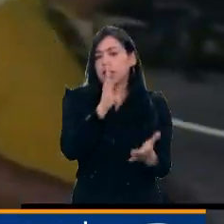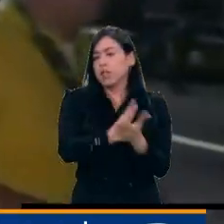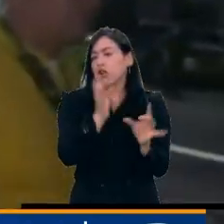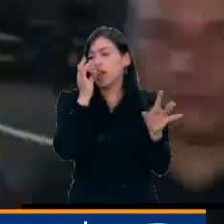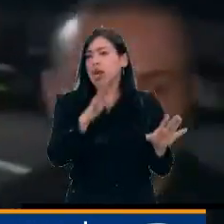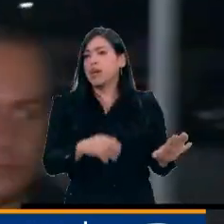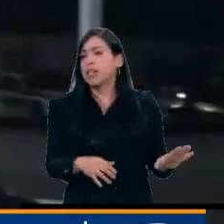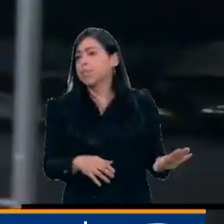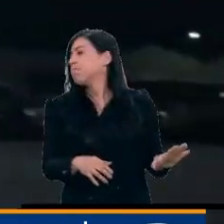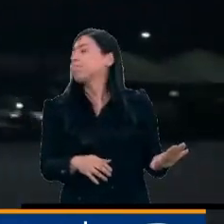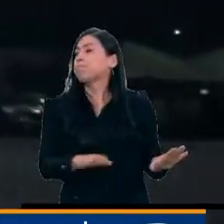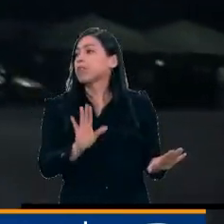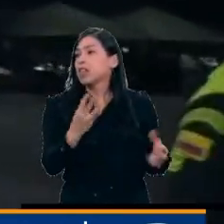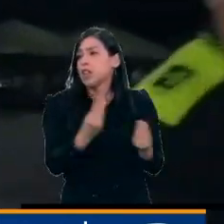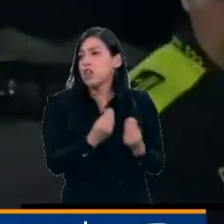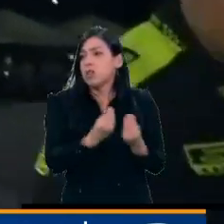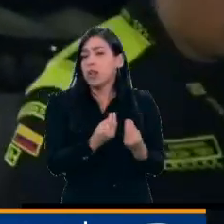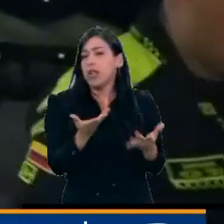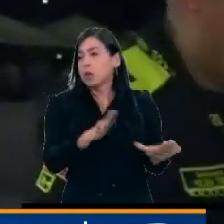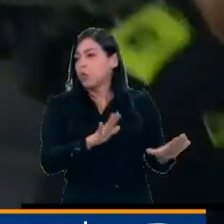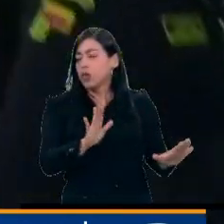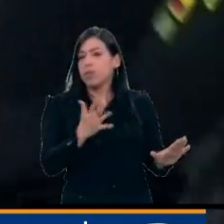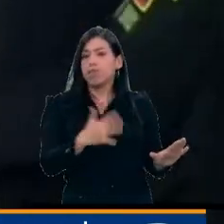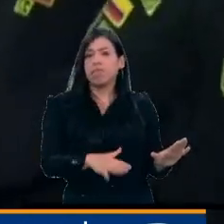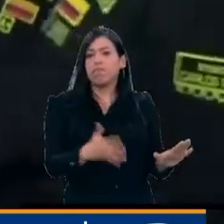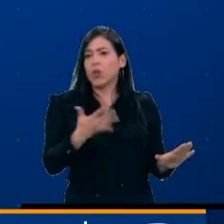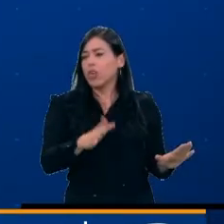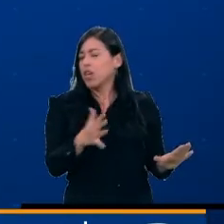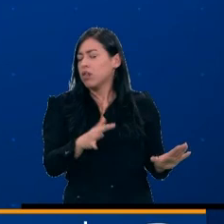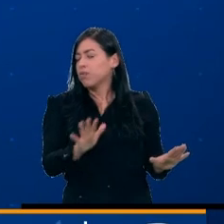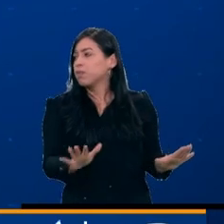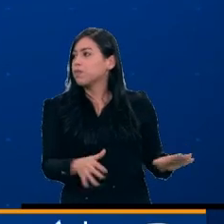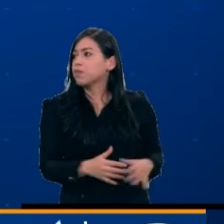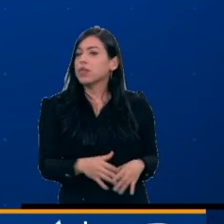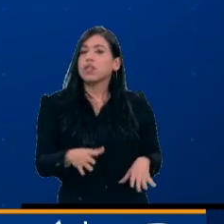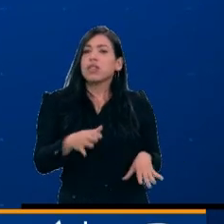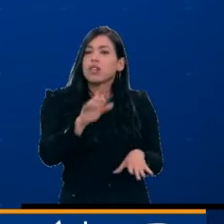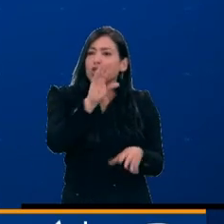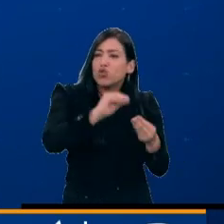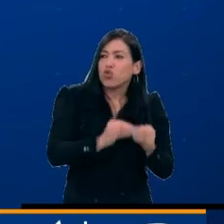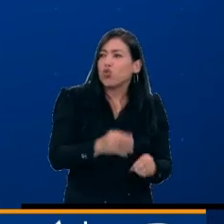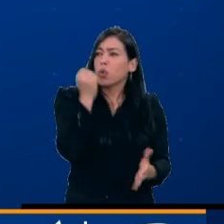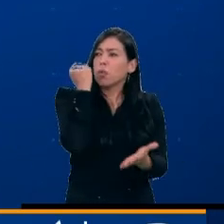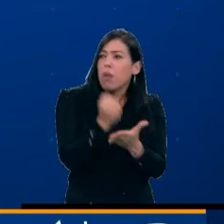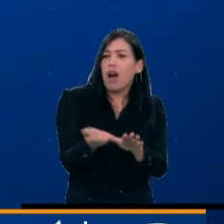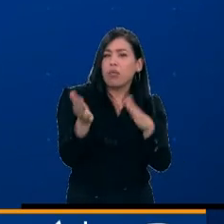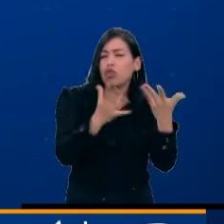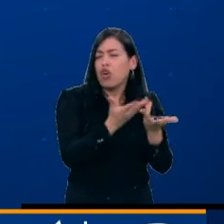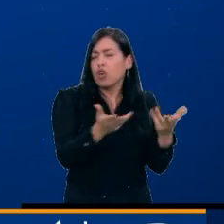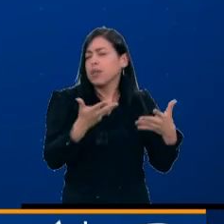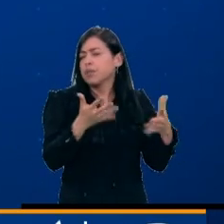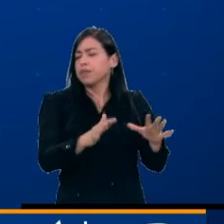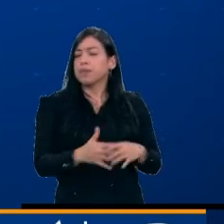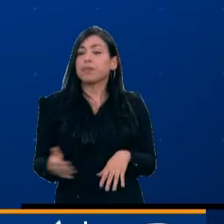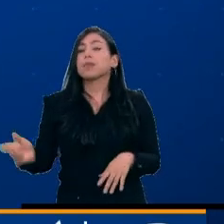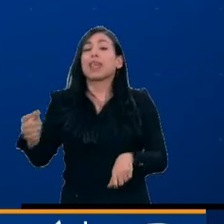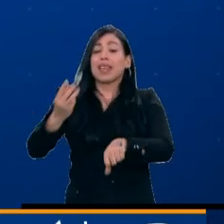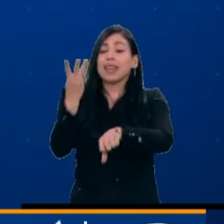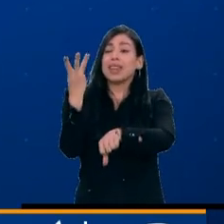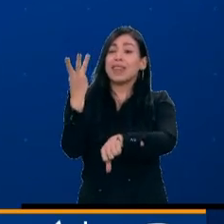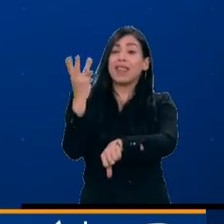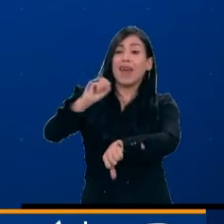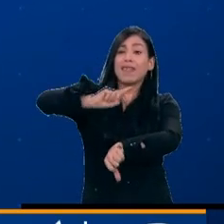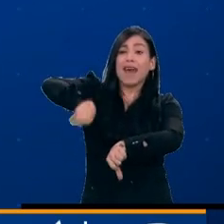el compañero que nos mataron, cómo nos tuvieron, la forma, lo que pasó. Fueron 30 horas